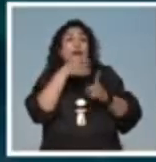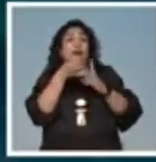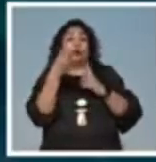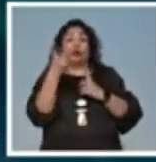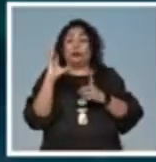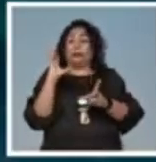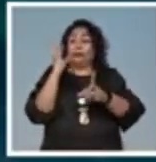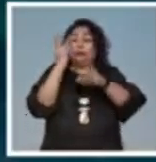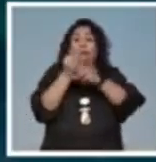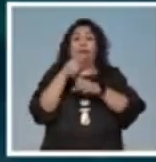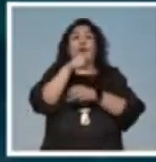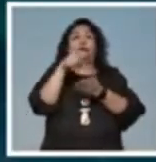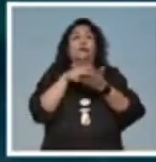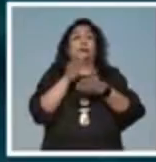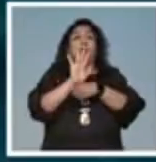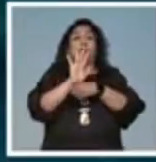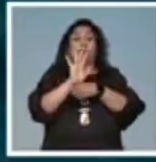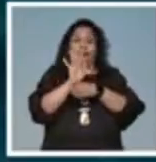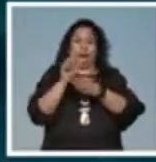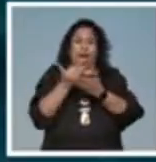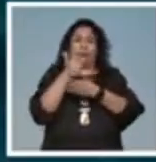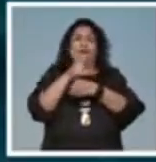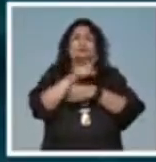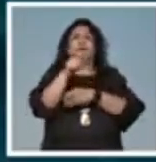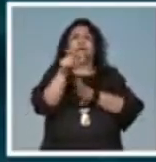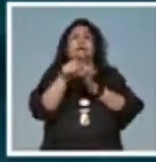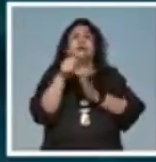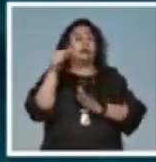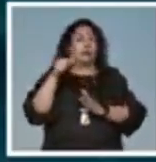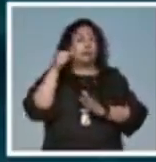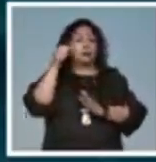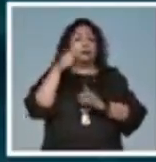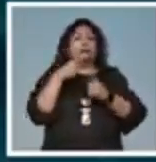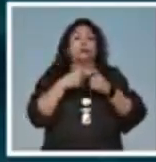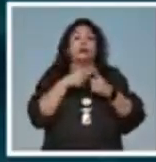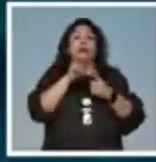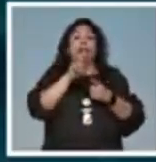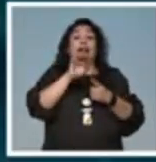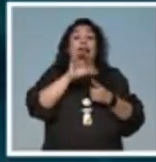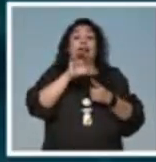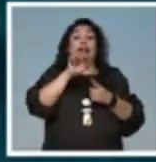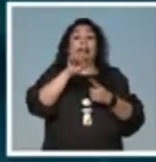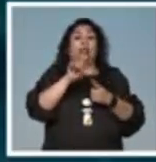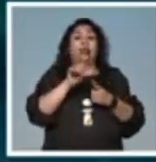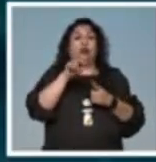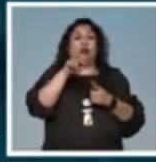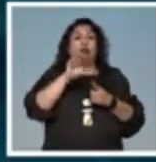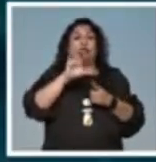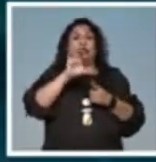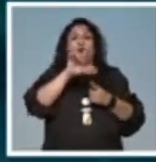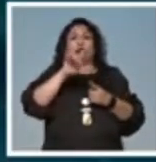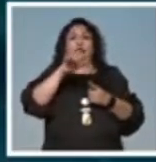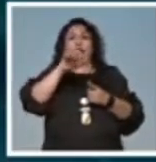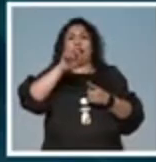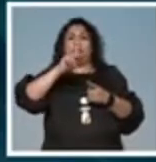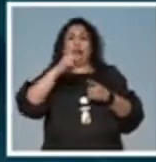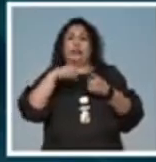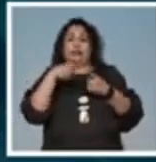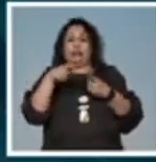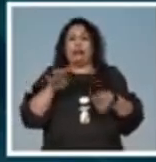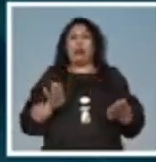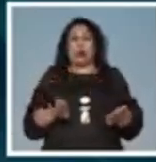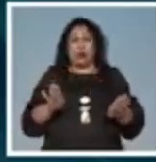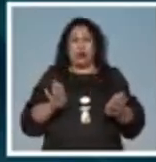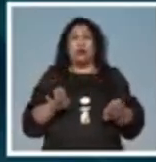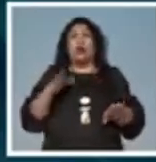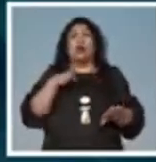dos retrospectivas en la Cineteca Nacional para el mes de abril. La primera será de Ricardo Nikolayevsky. Tiene esta cualidad de ser uno de